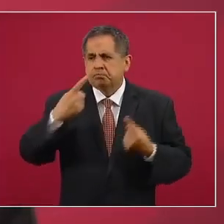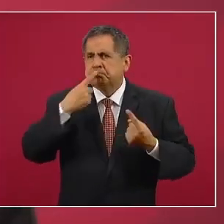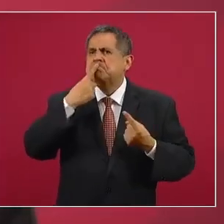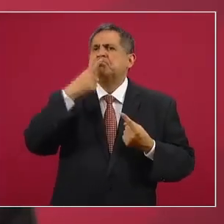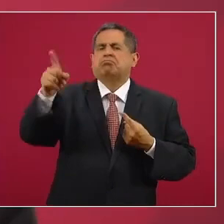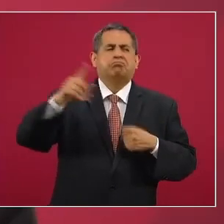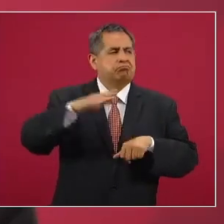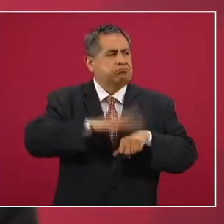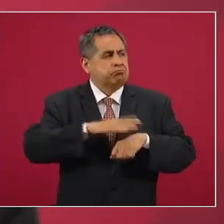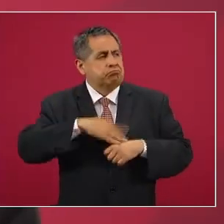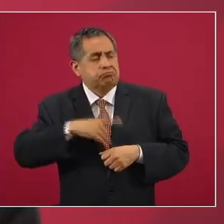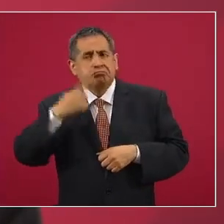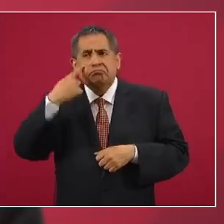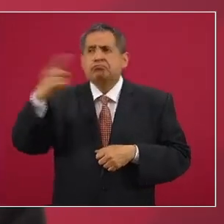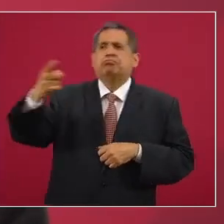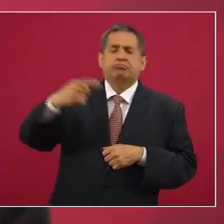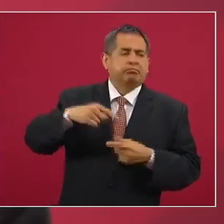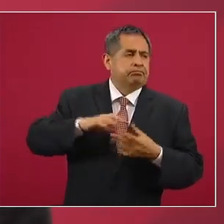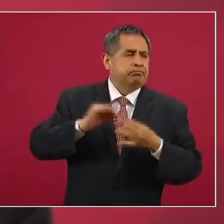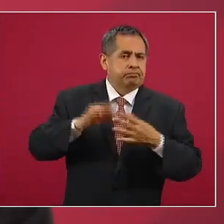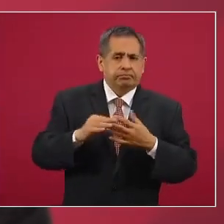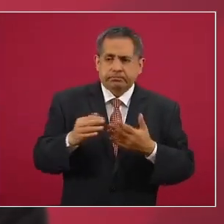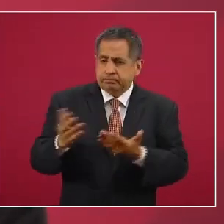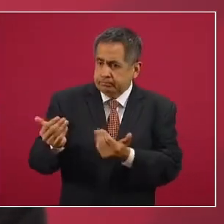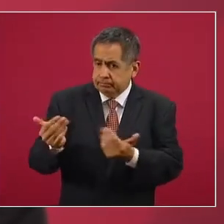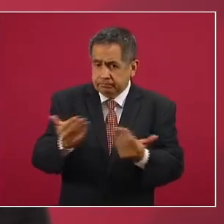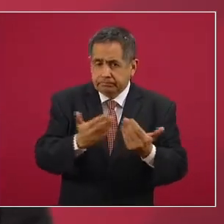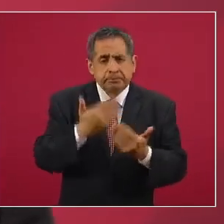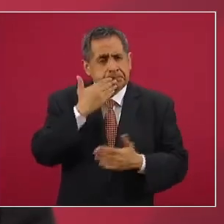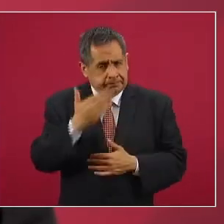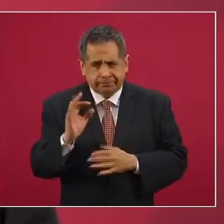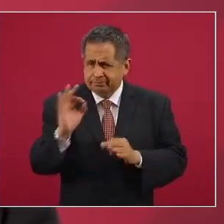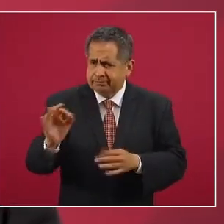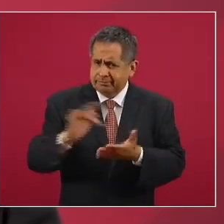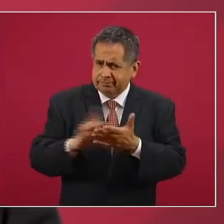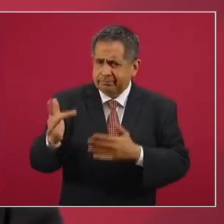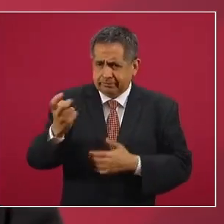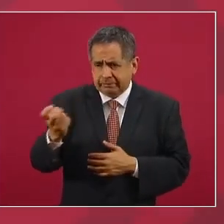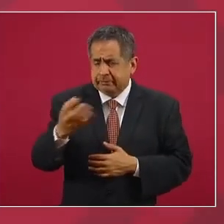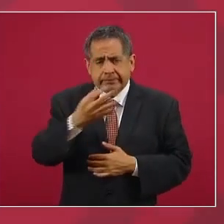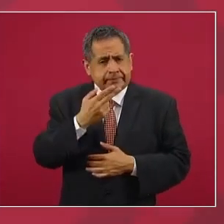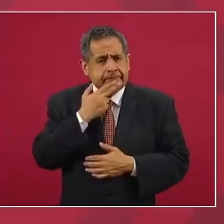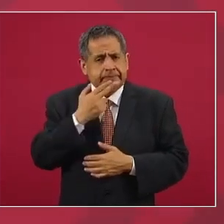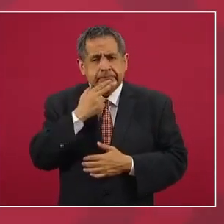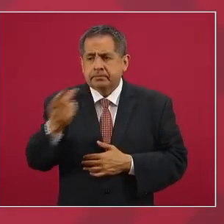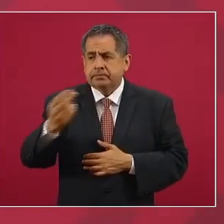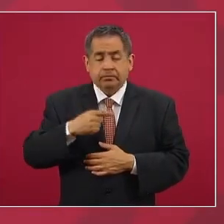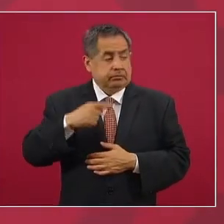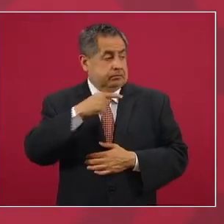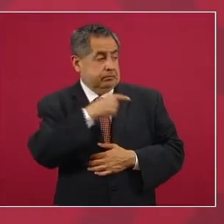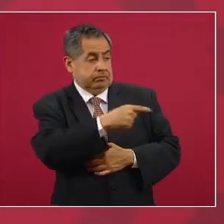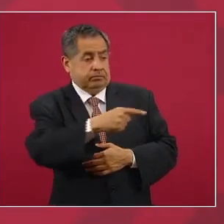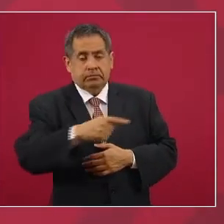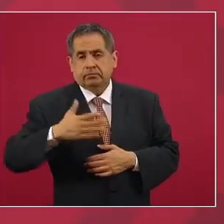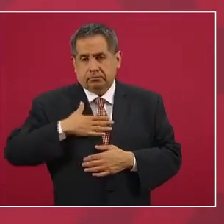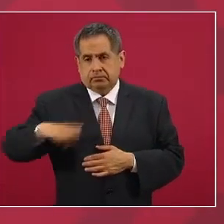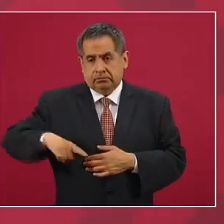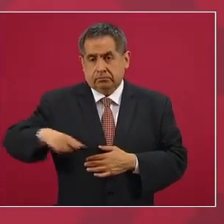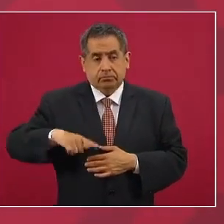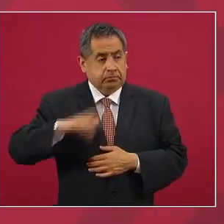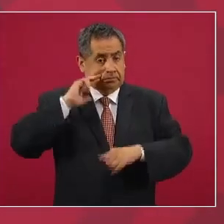denuncias para que así pues los responsables